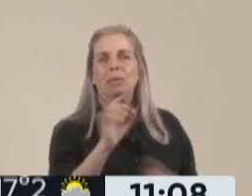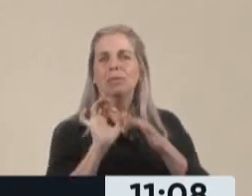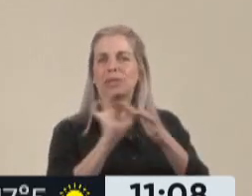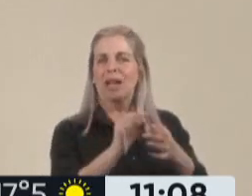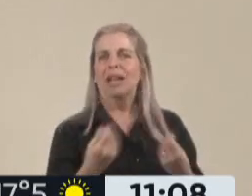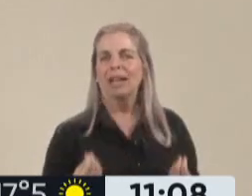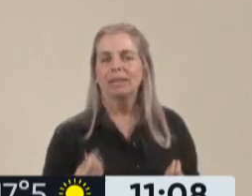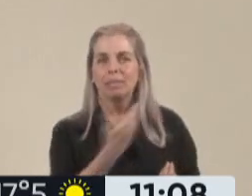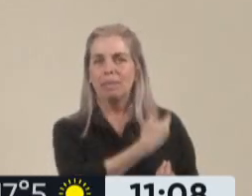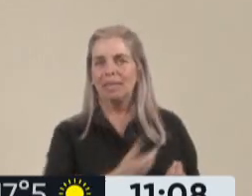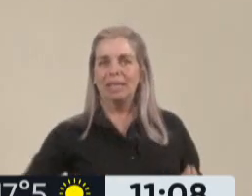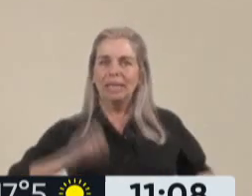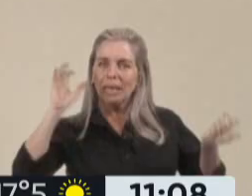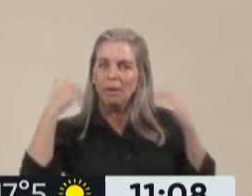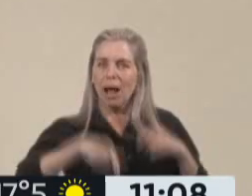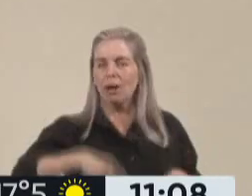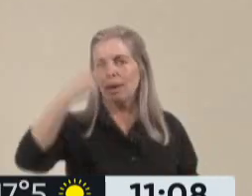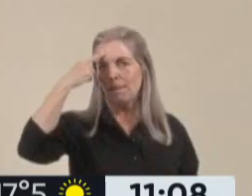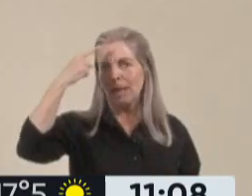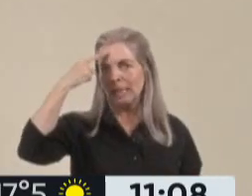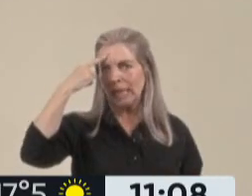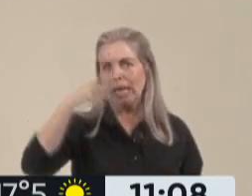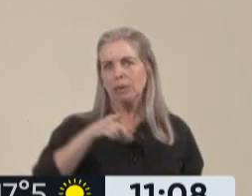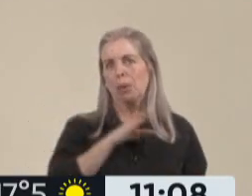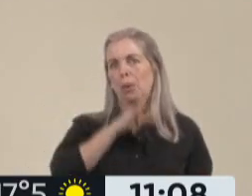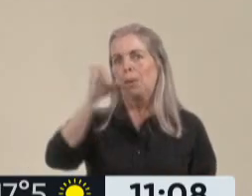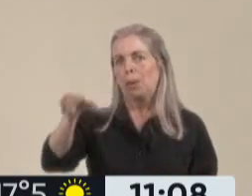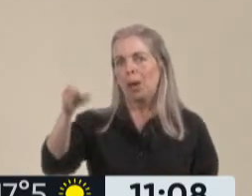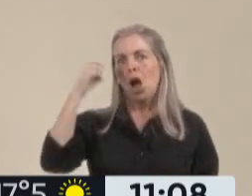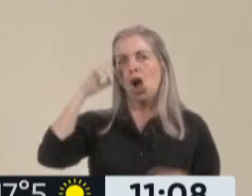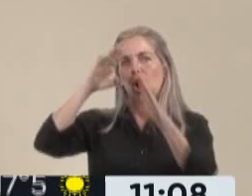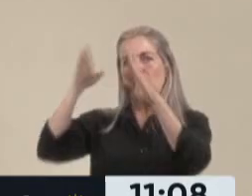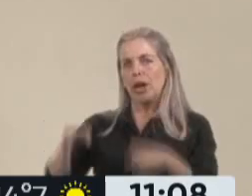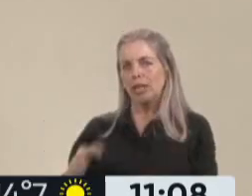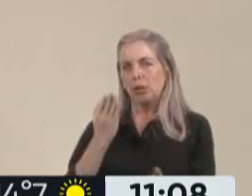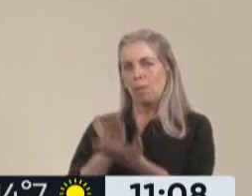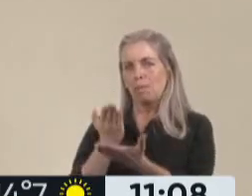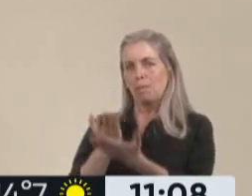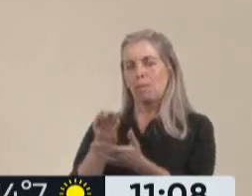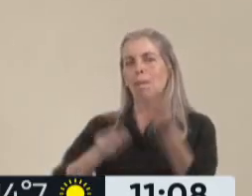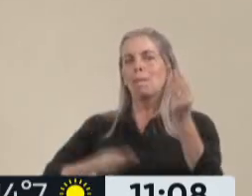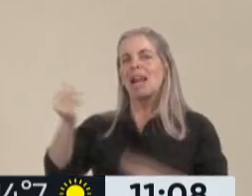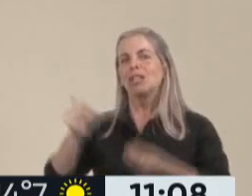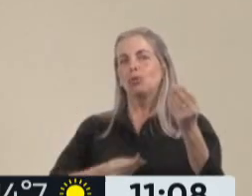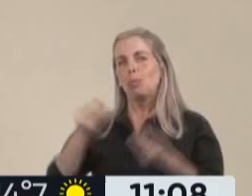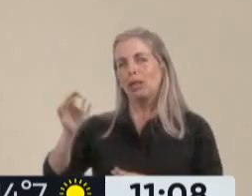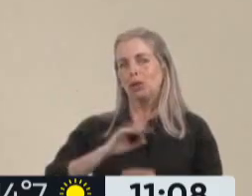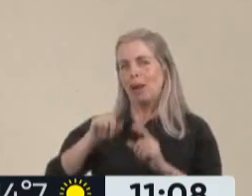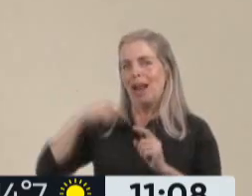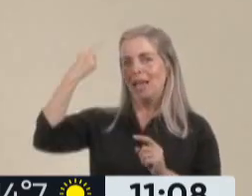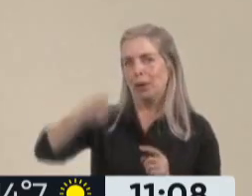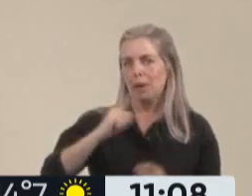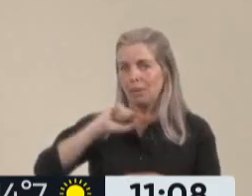que el presidente está evaluando ir al Congreso a presentar el presupuesto 2025 personalmente. Y la